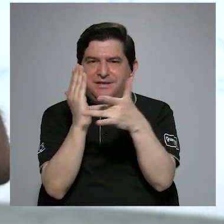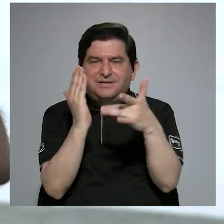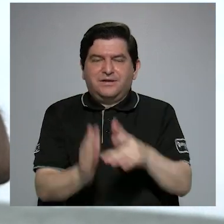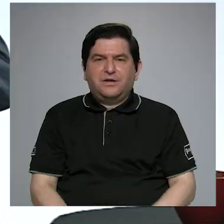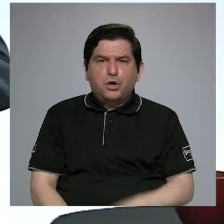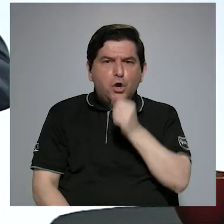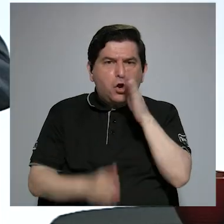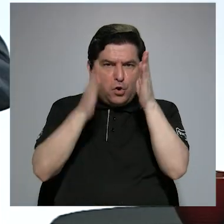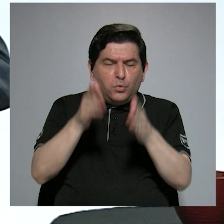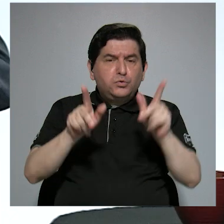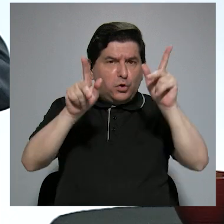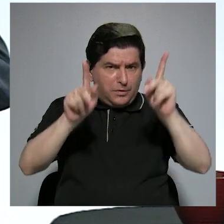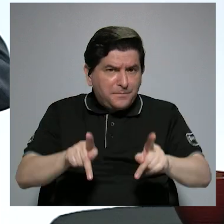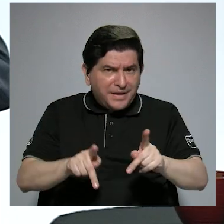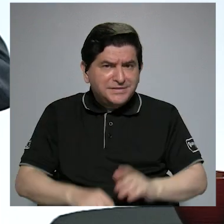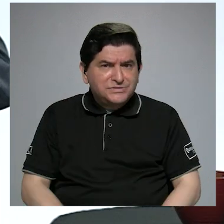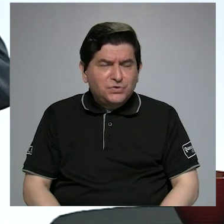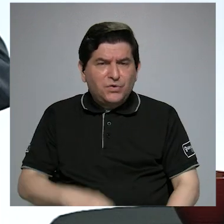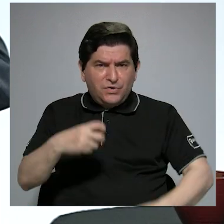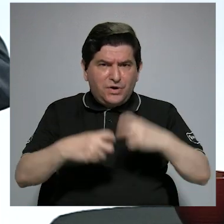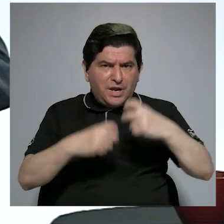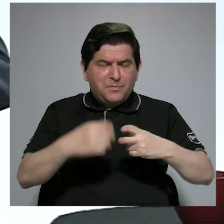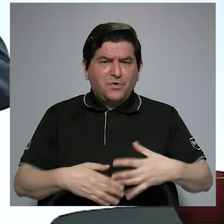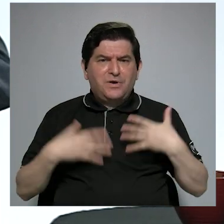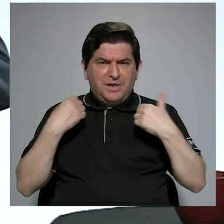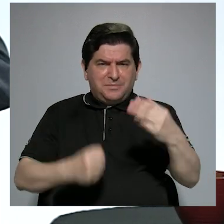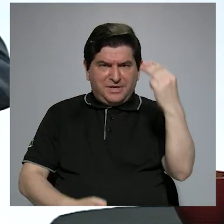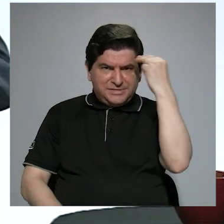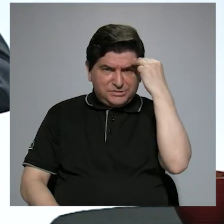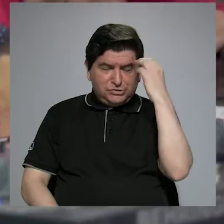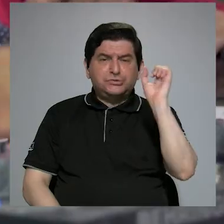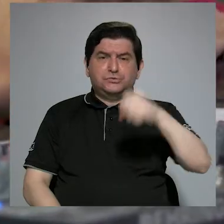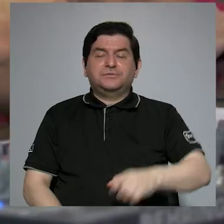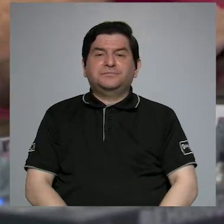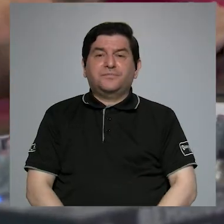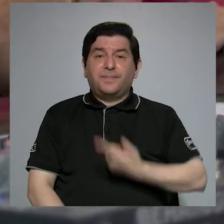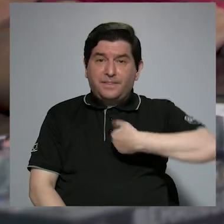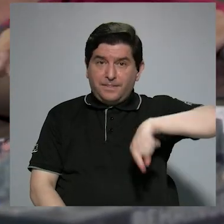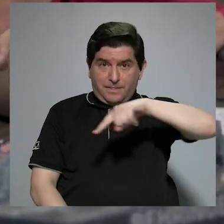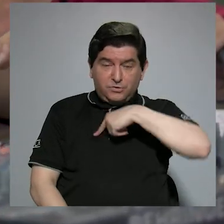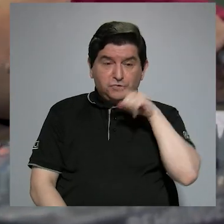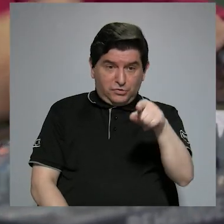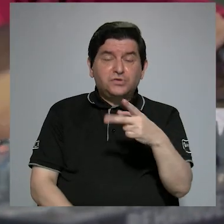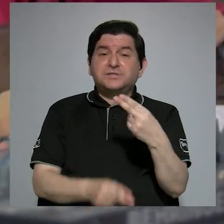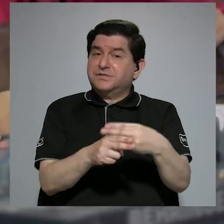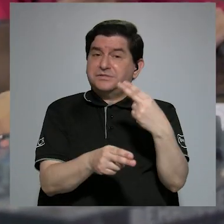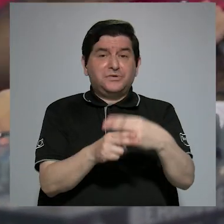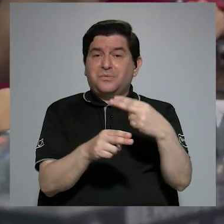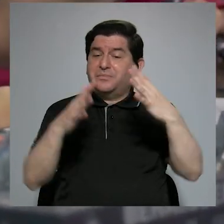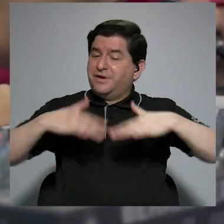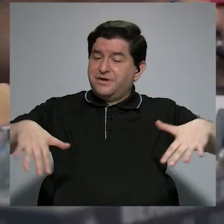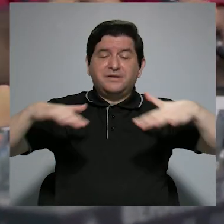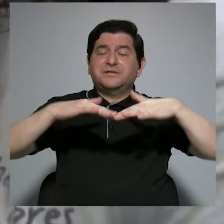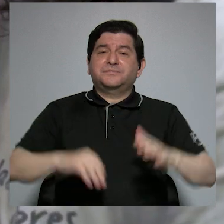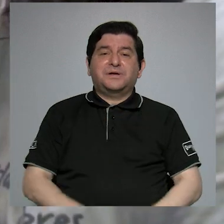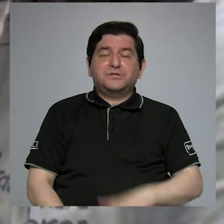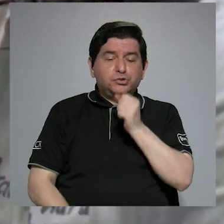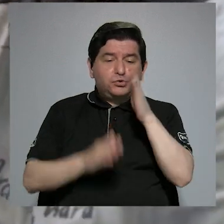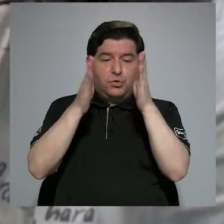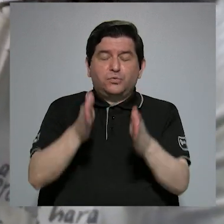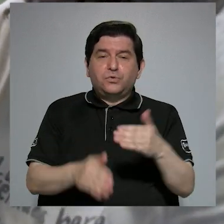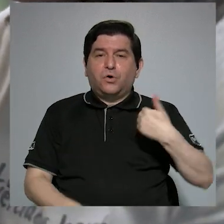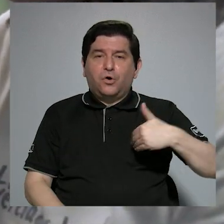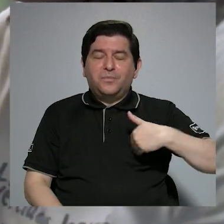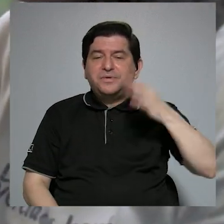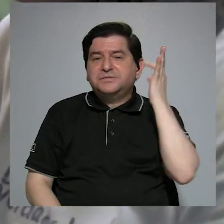tecnología. Cuando usted se refiere a un locutor, es una persona con problemas de salud mental. Exacto. Nosotros así es como los definimos en el espacio, ¿verdad?